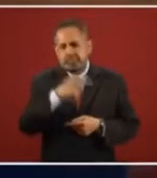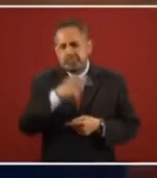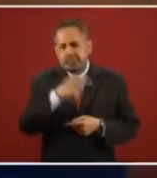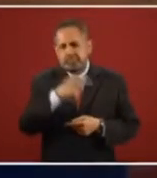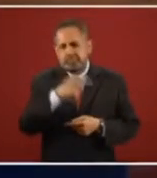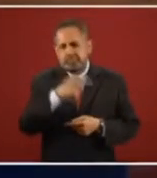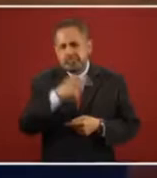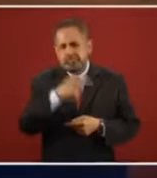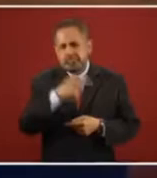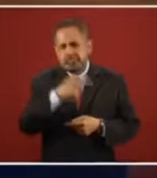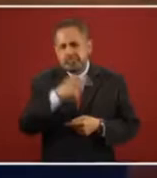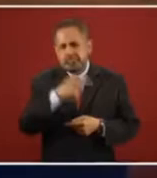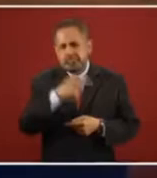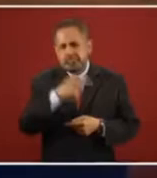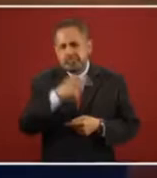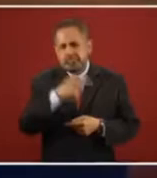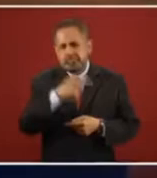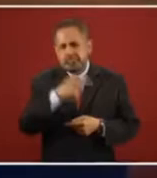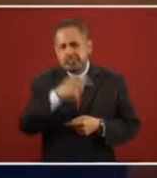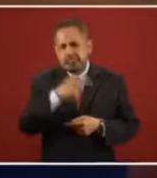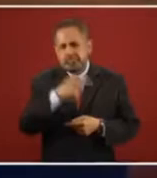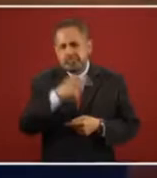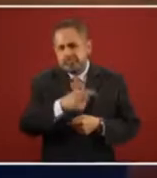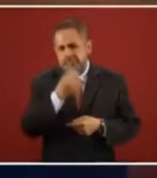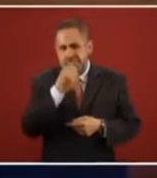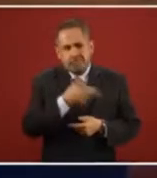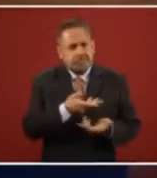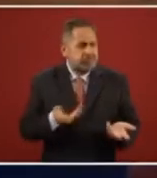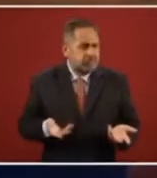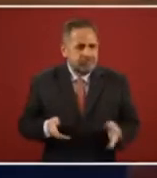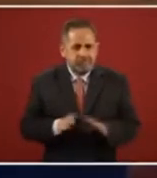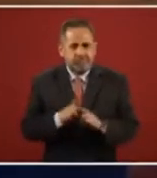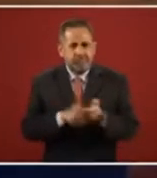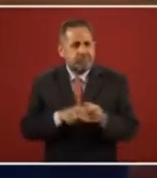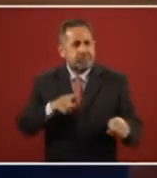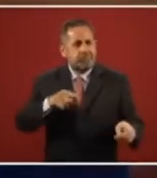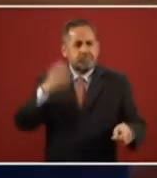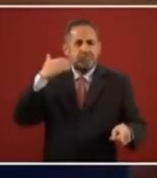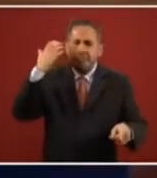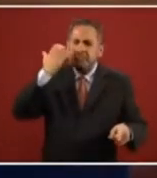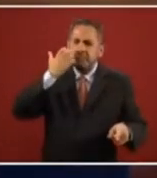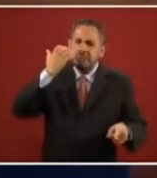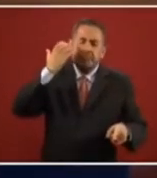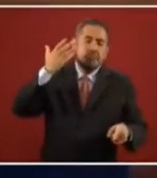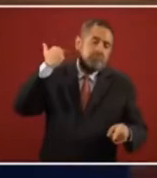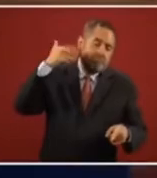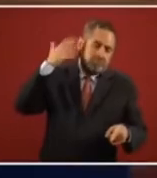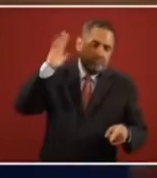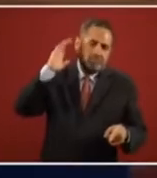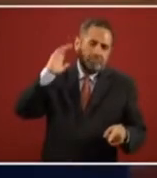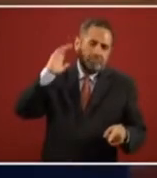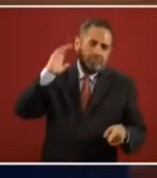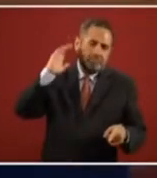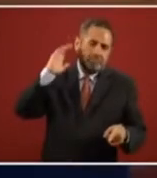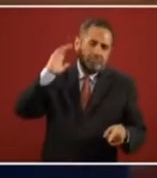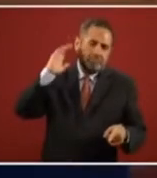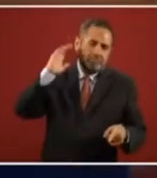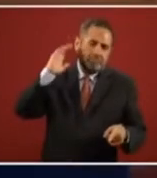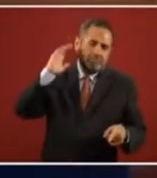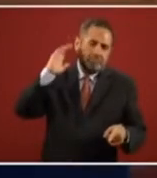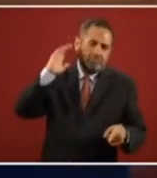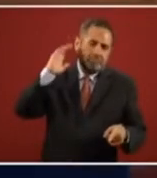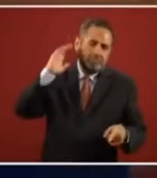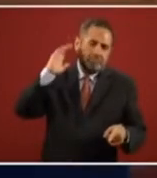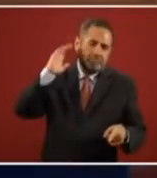jean-christophe preisser transportation del fútbol como estaban acostumbrados en los gobiernos neoliberales night